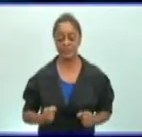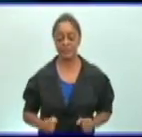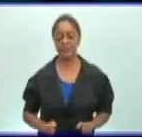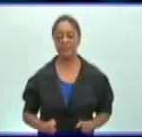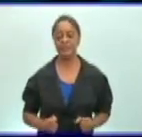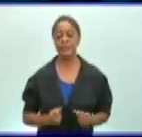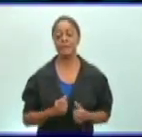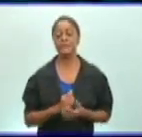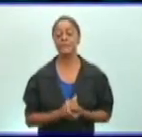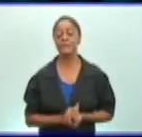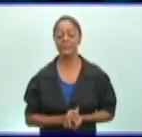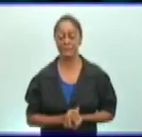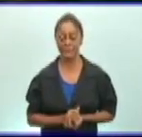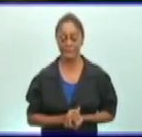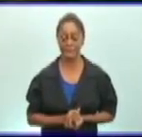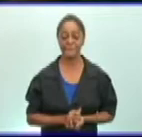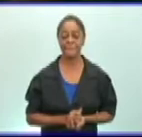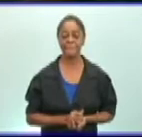alcanzaré.